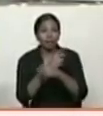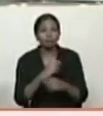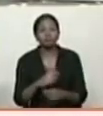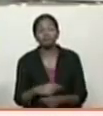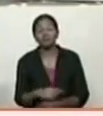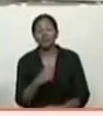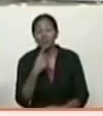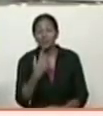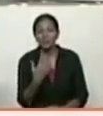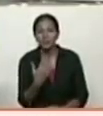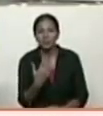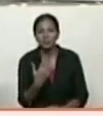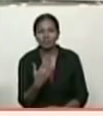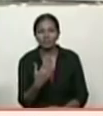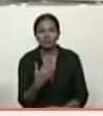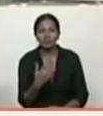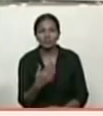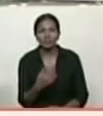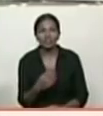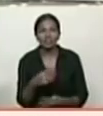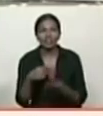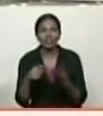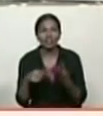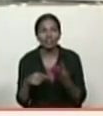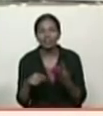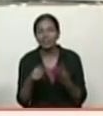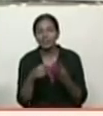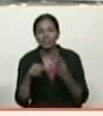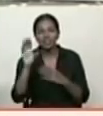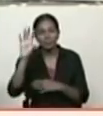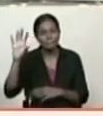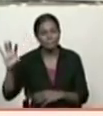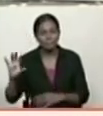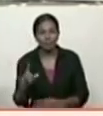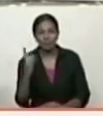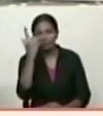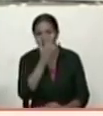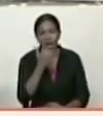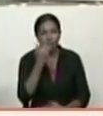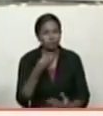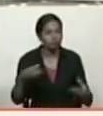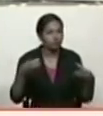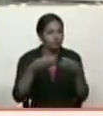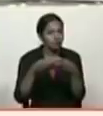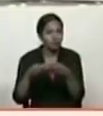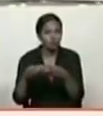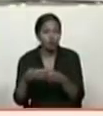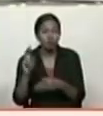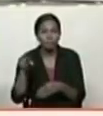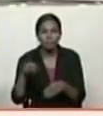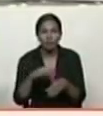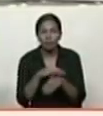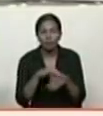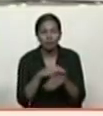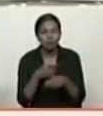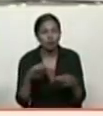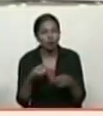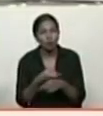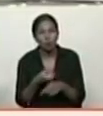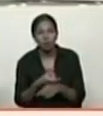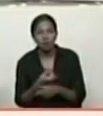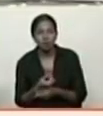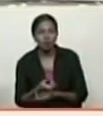el canciller de Nigeria, Geoffrey Onyeama, también ahí a las márgenes, y la ministra para el gobierno local de